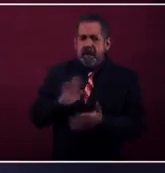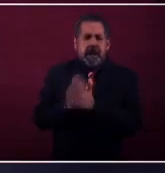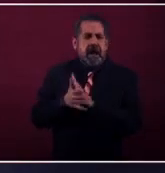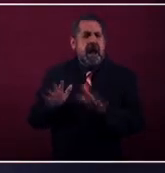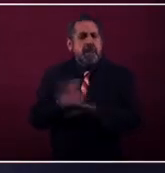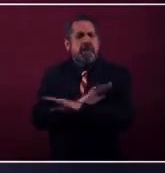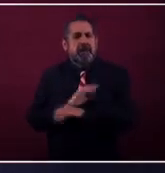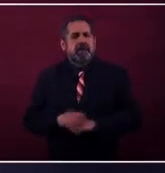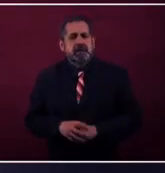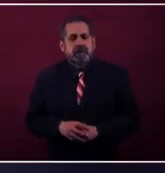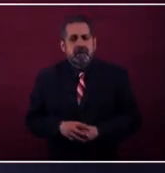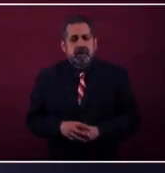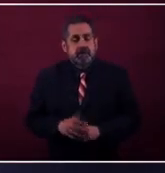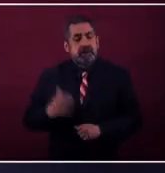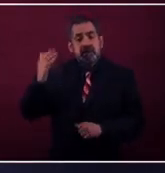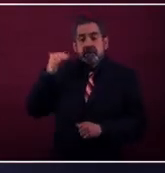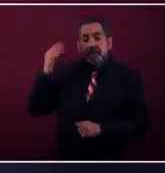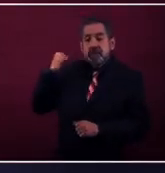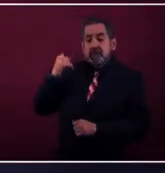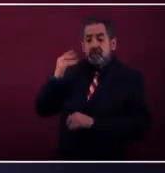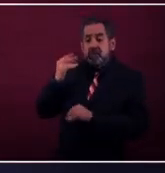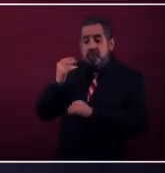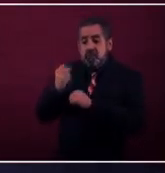Porque durante mucho tiempo, bueno,